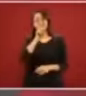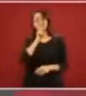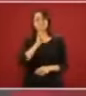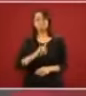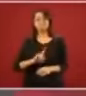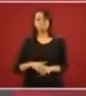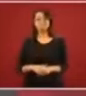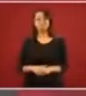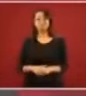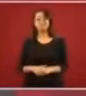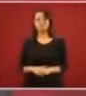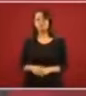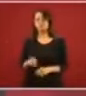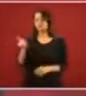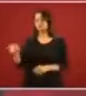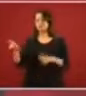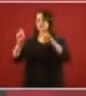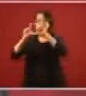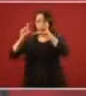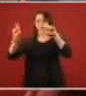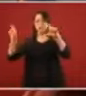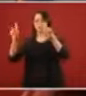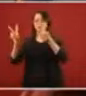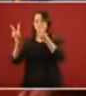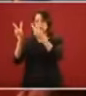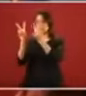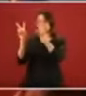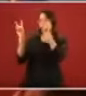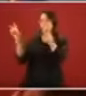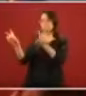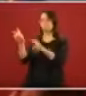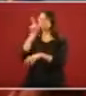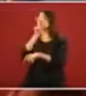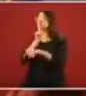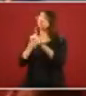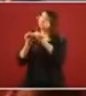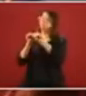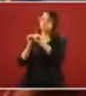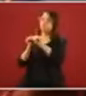abre su artículo con esa falsedad.